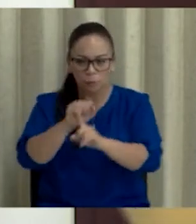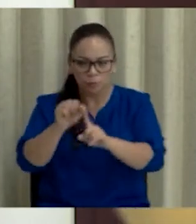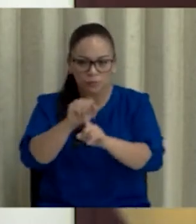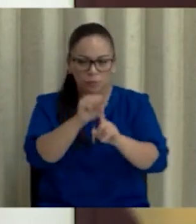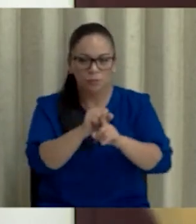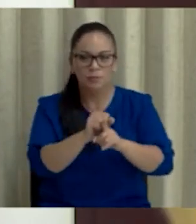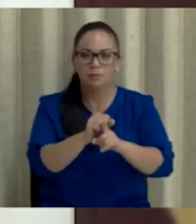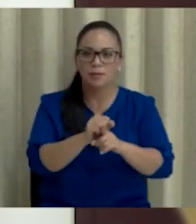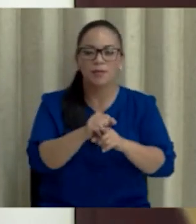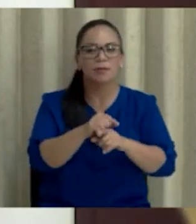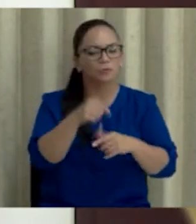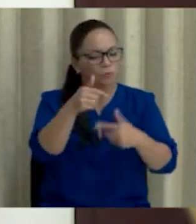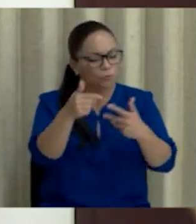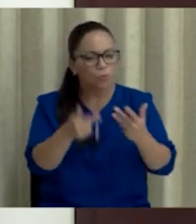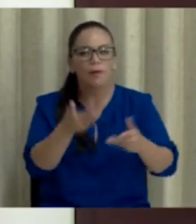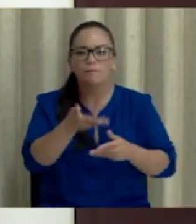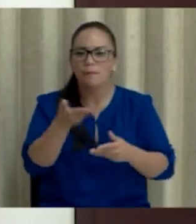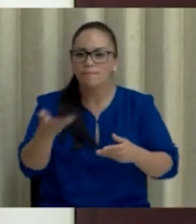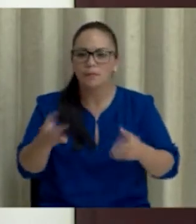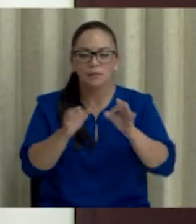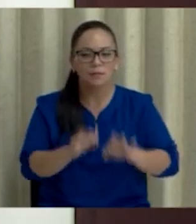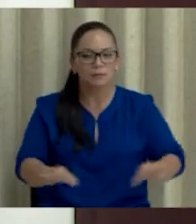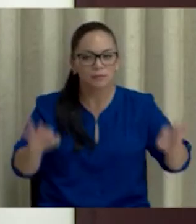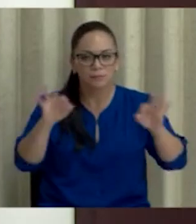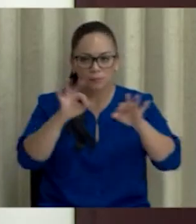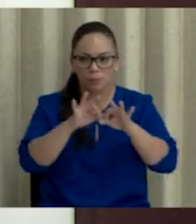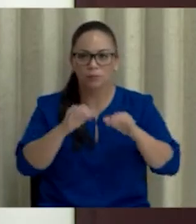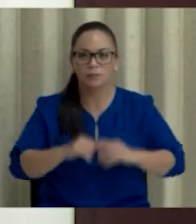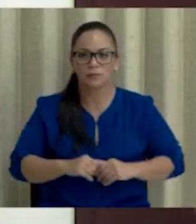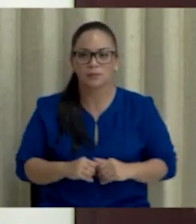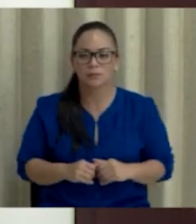herramientas importantísimas.